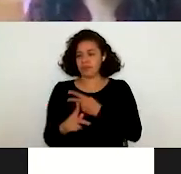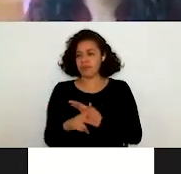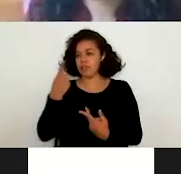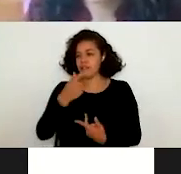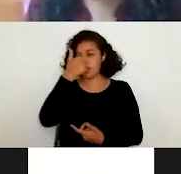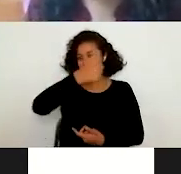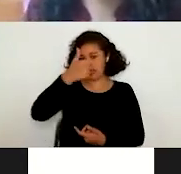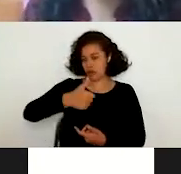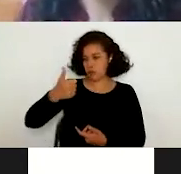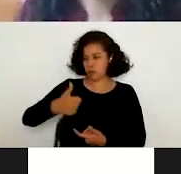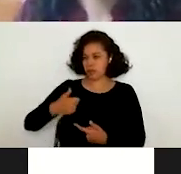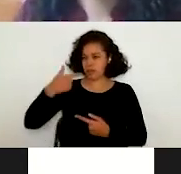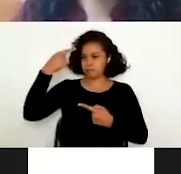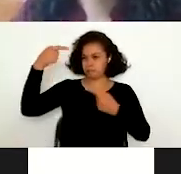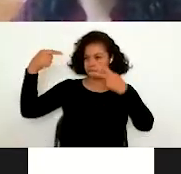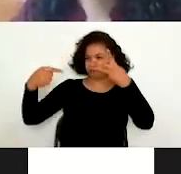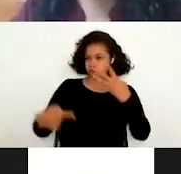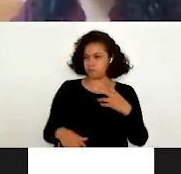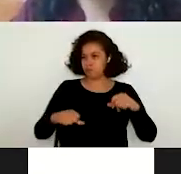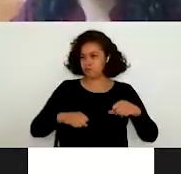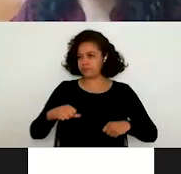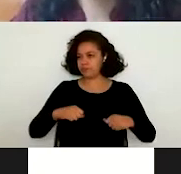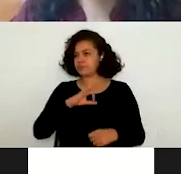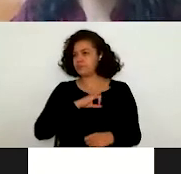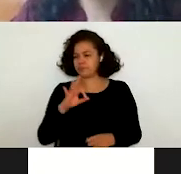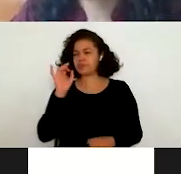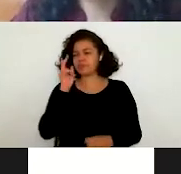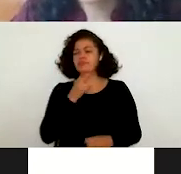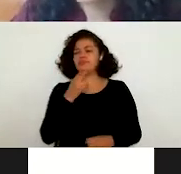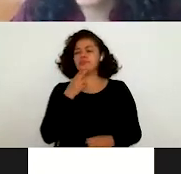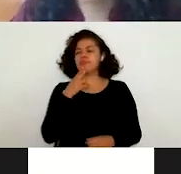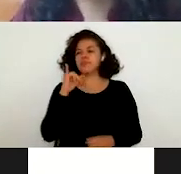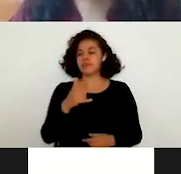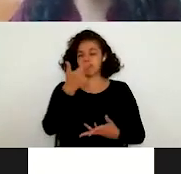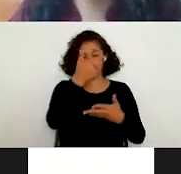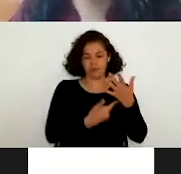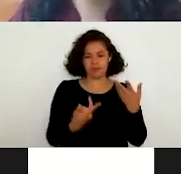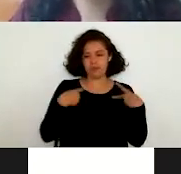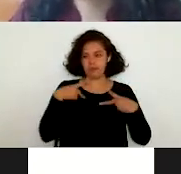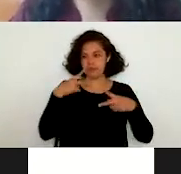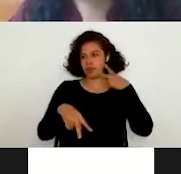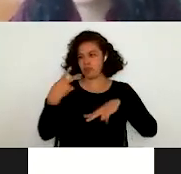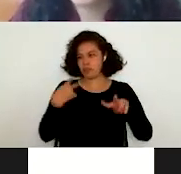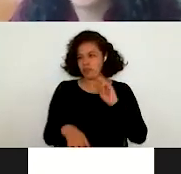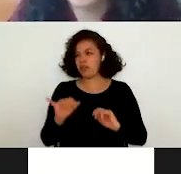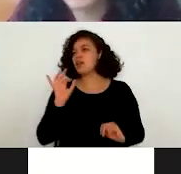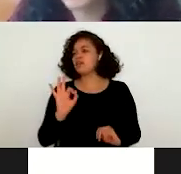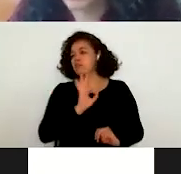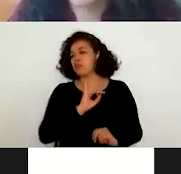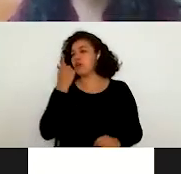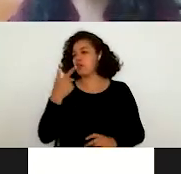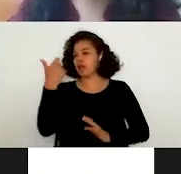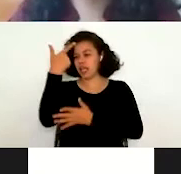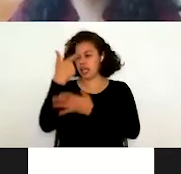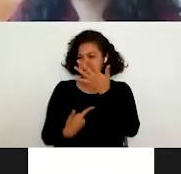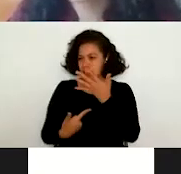podrían resultarnos, ¿no? Y si ya tenemos, por ejemplo, listas de asistencia, ¿no? Tal vez sí podrían ser una lista de asistencia por